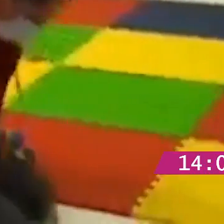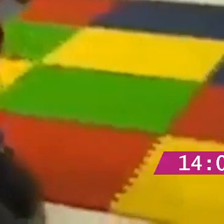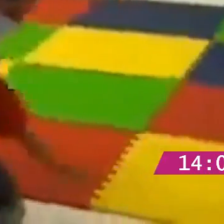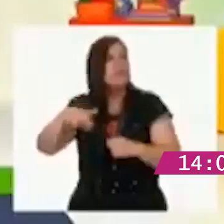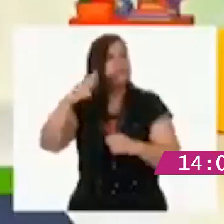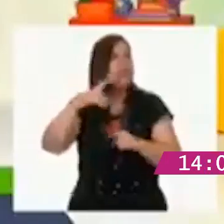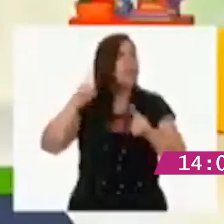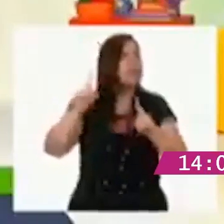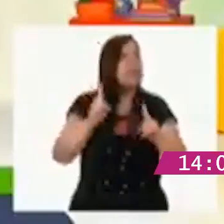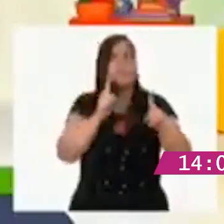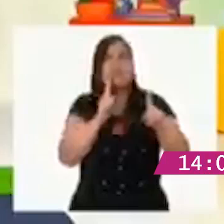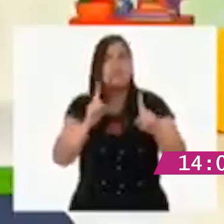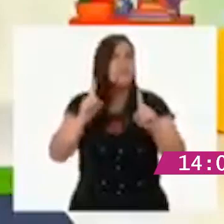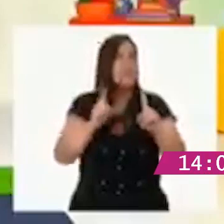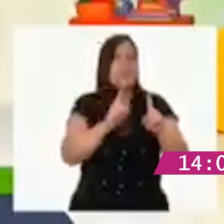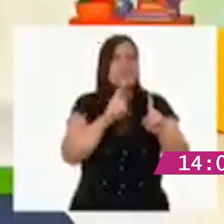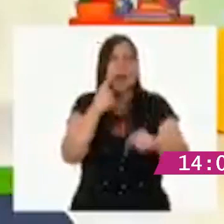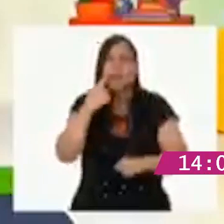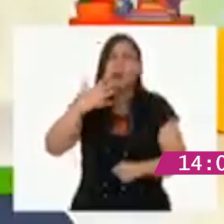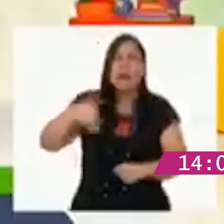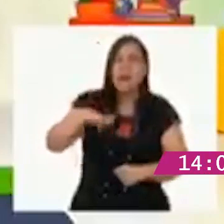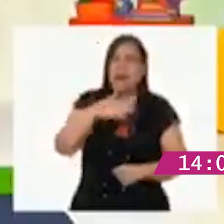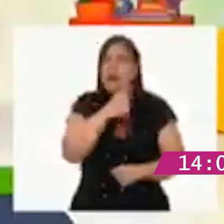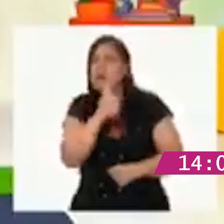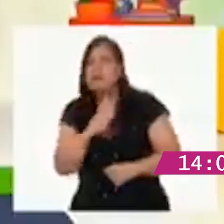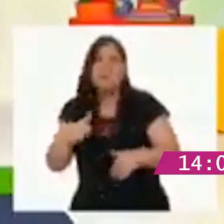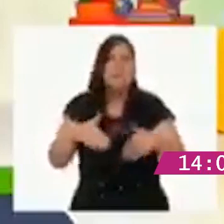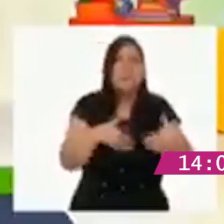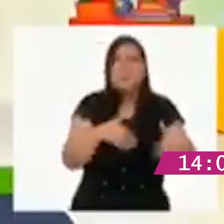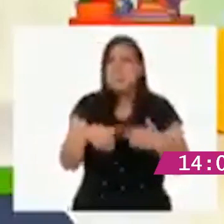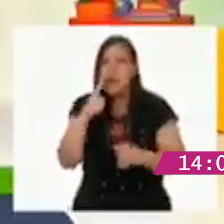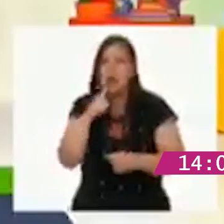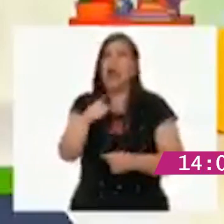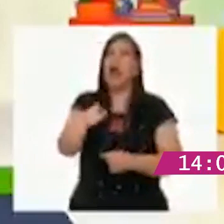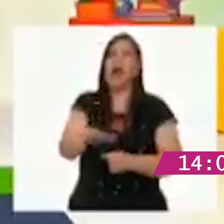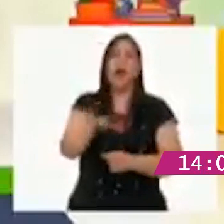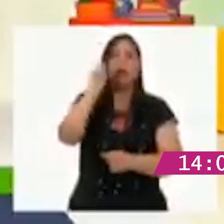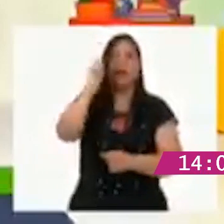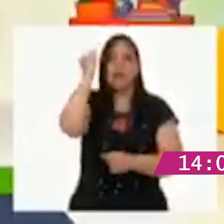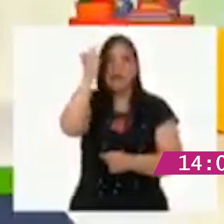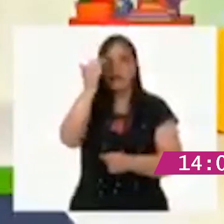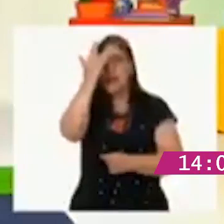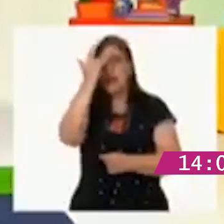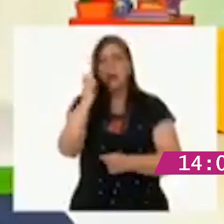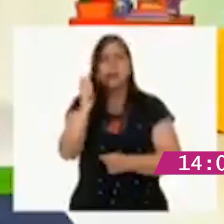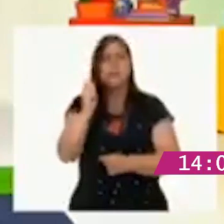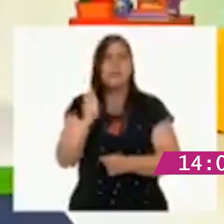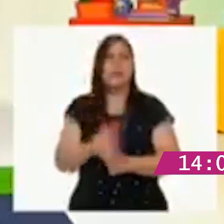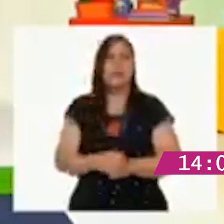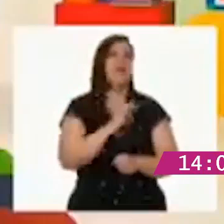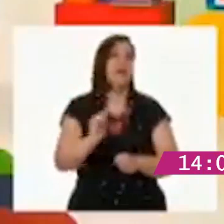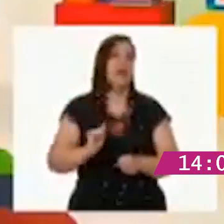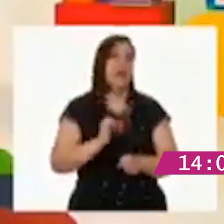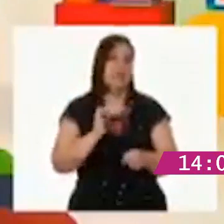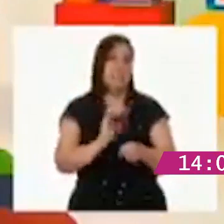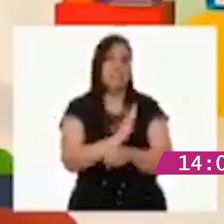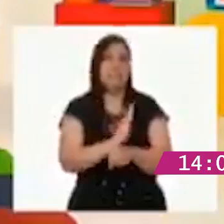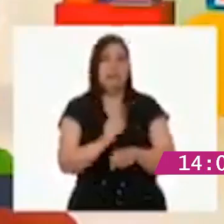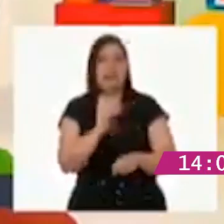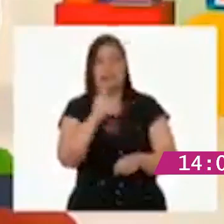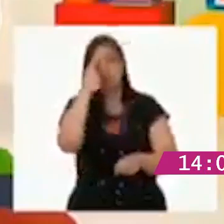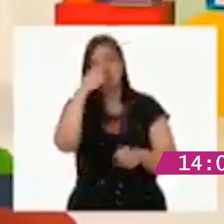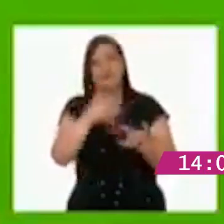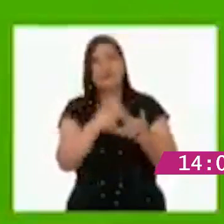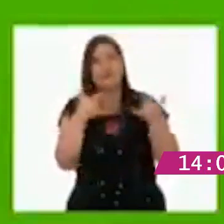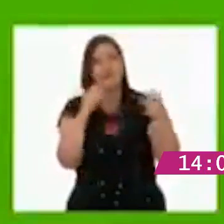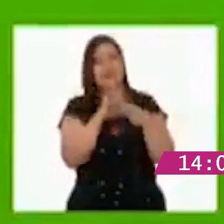pedagógicas. Asimismo, y a semanas de concluir el ciclo escolar, Alberto Pérez, padre de familia de un estudiante de secundaria, consideró que el plan